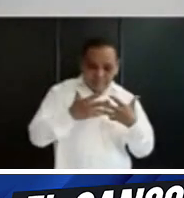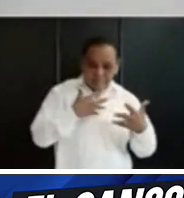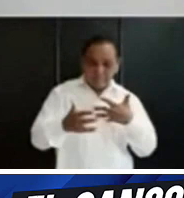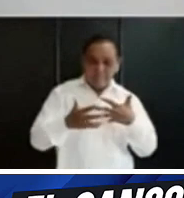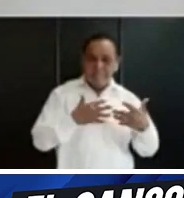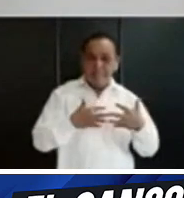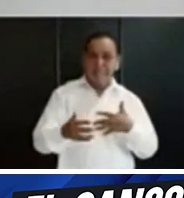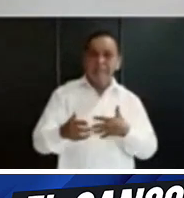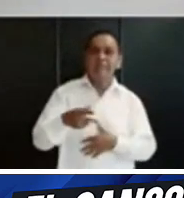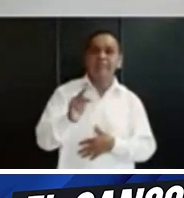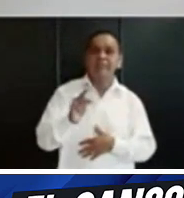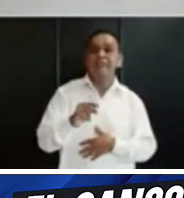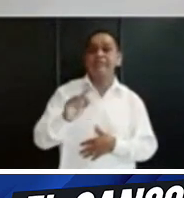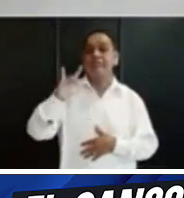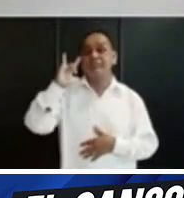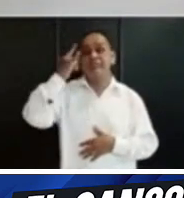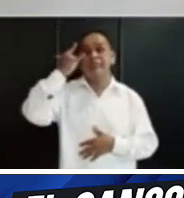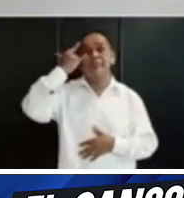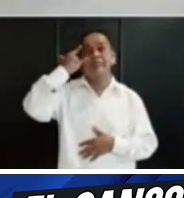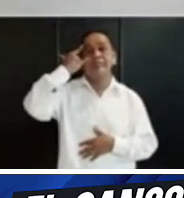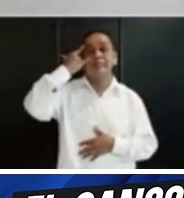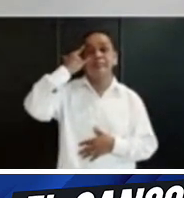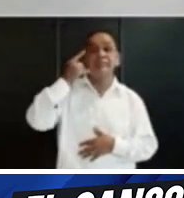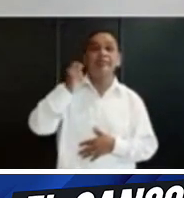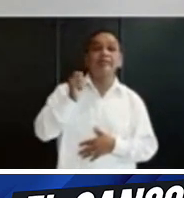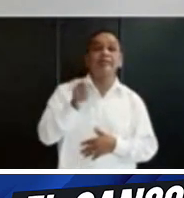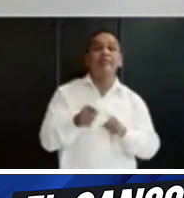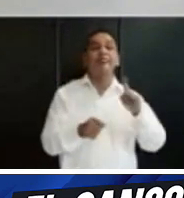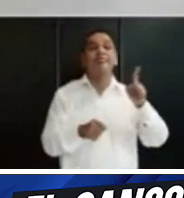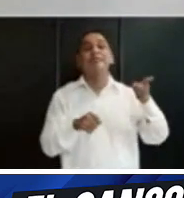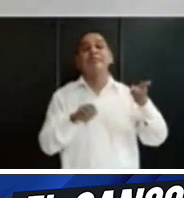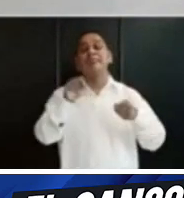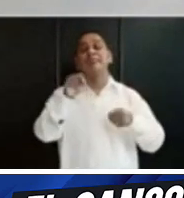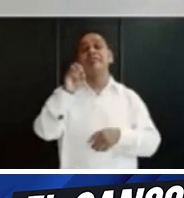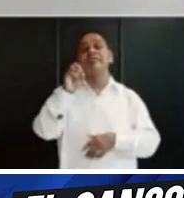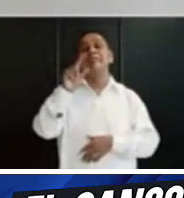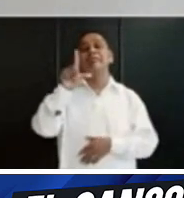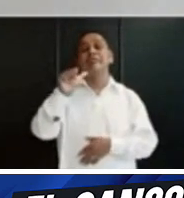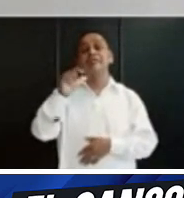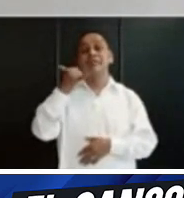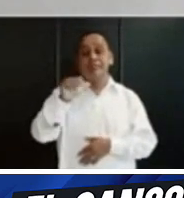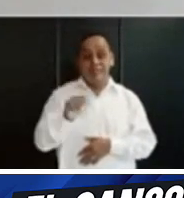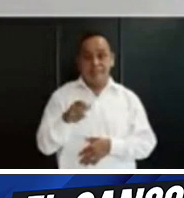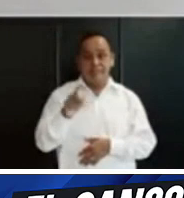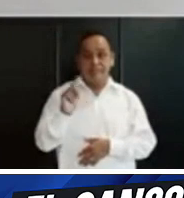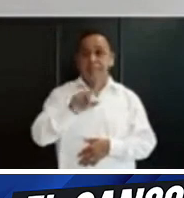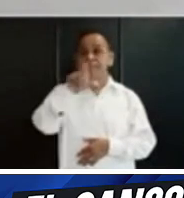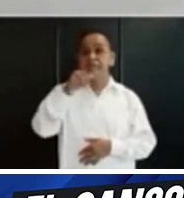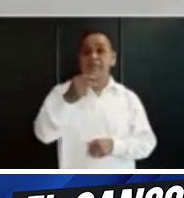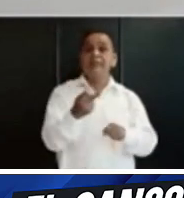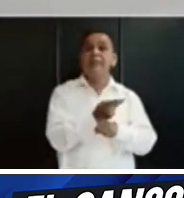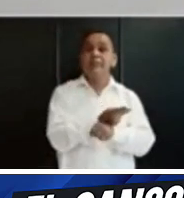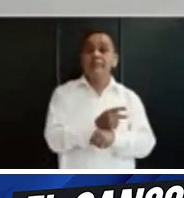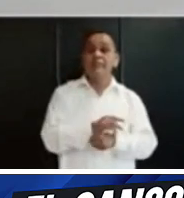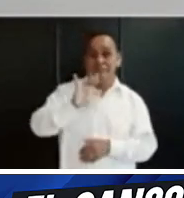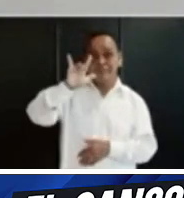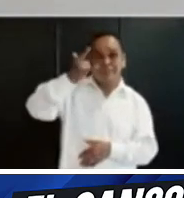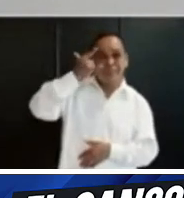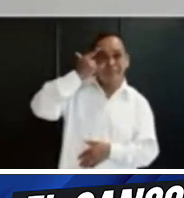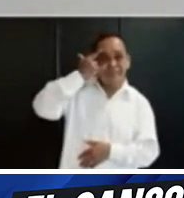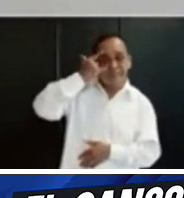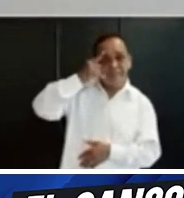pagaban a Solá? Nada más, lo de Solá ya. Ok. Luego vas a resolver